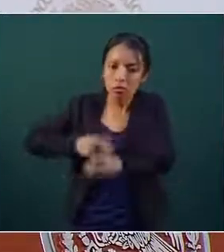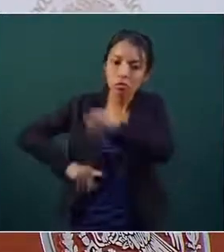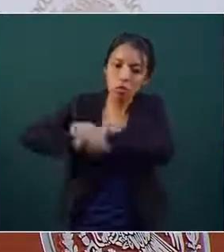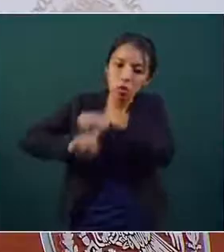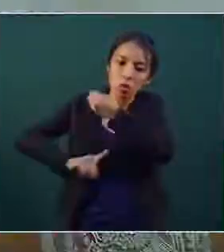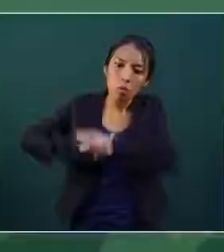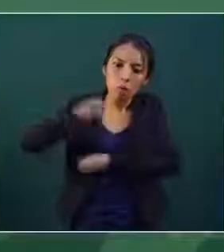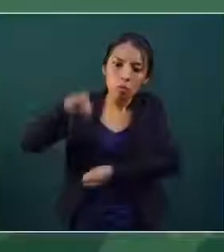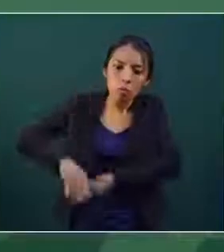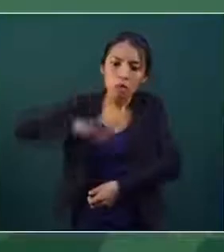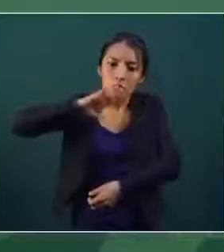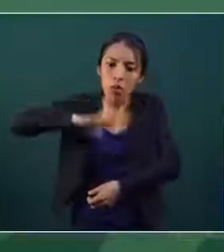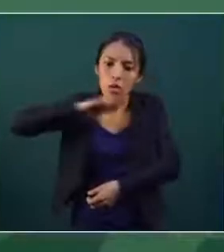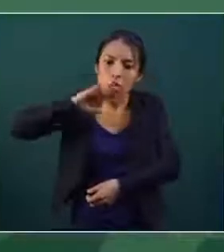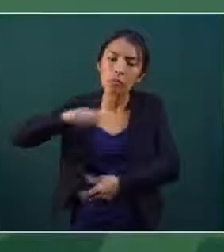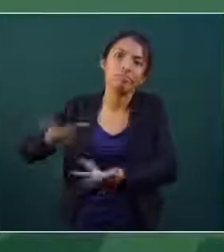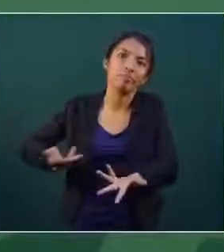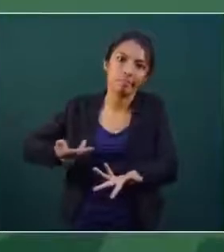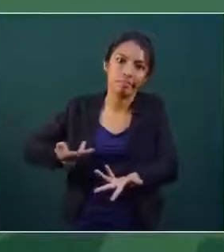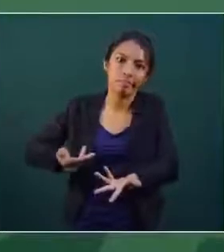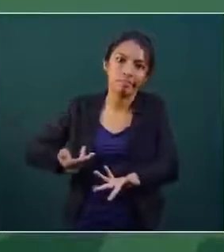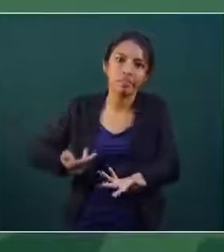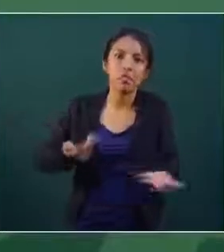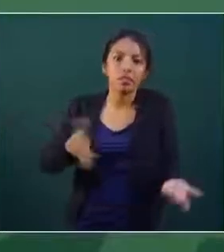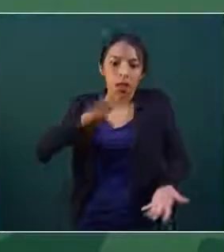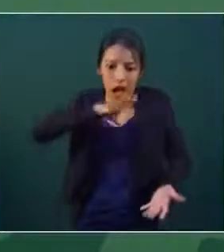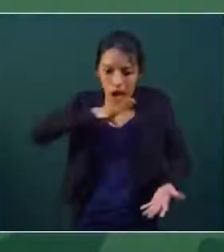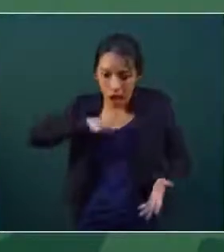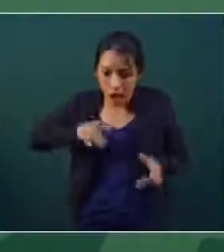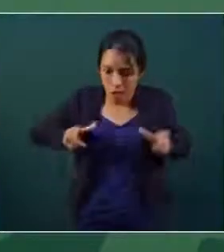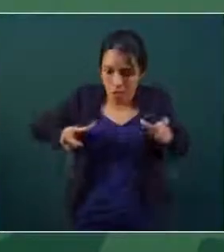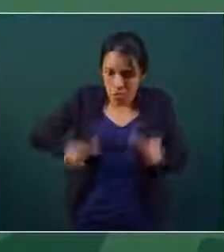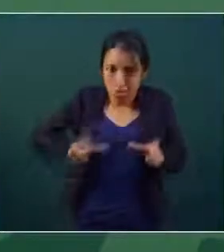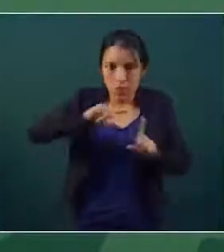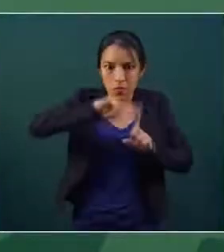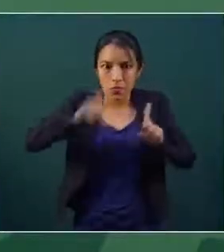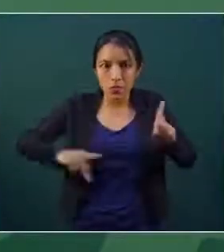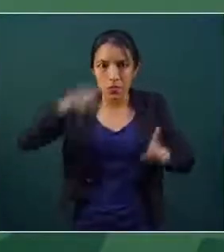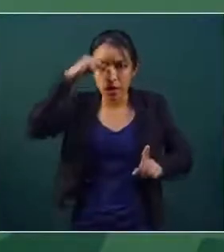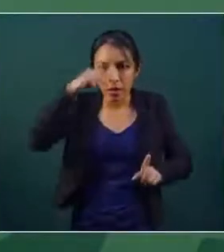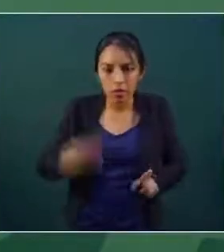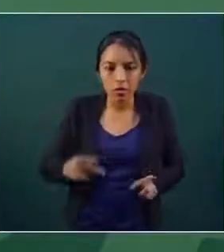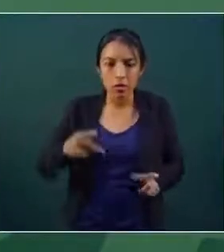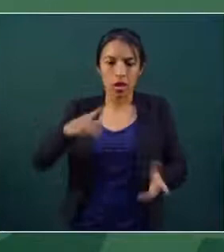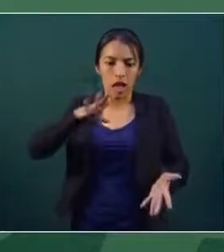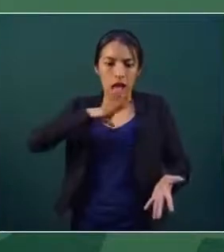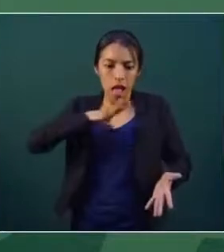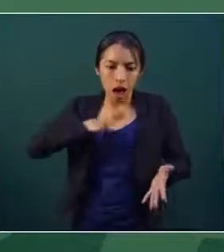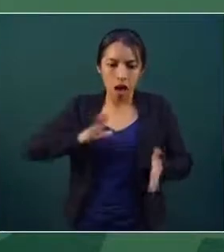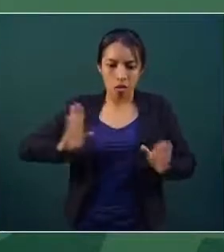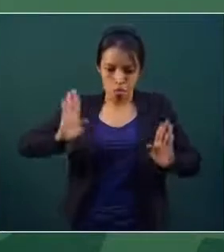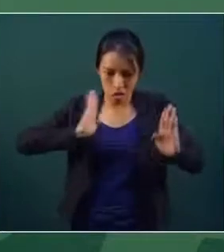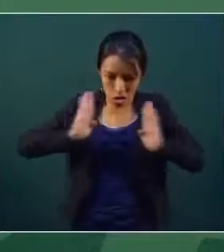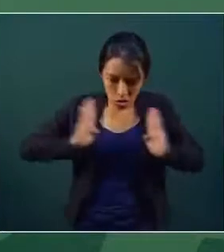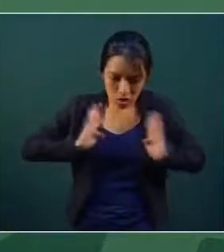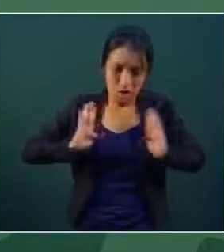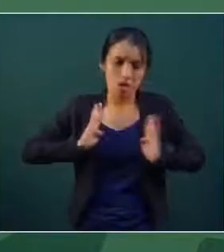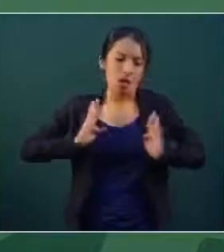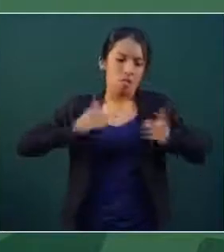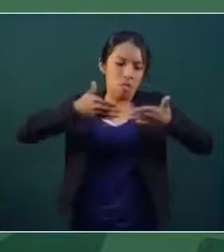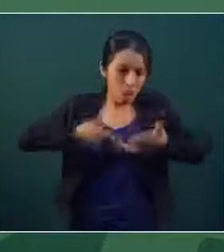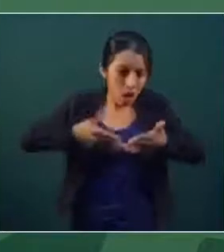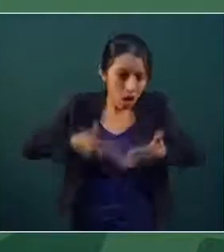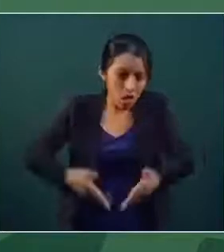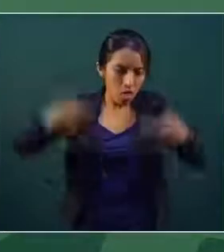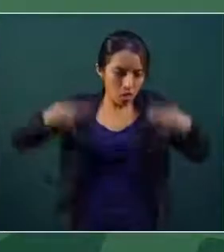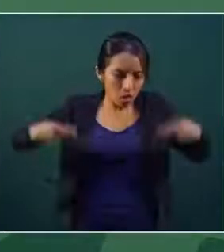tenemos Guardia Nacional y tenemos elementos del Ejército y de la Marina, y estamos